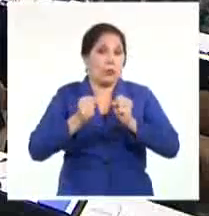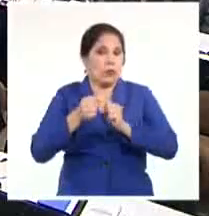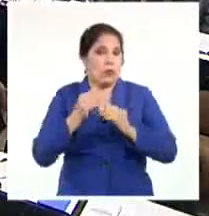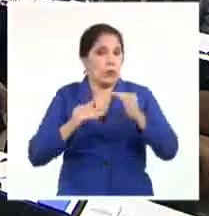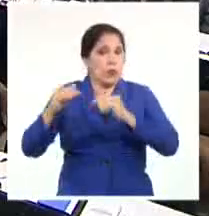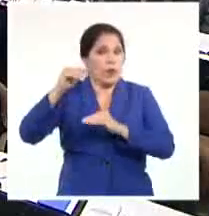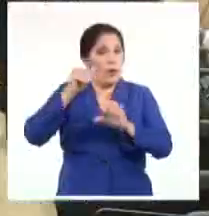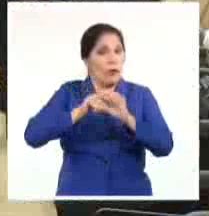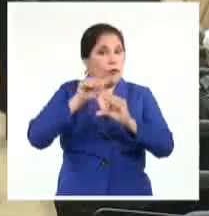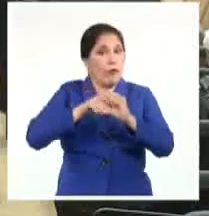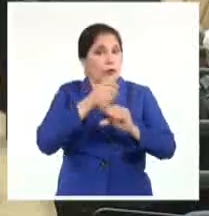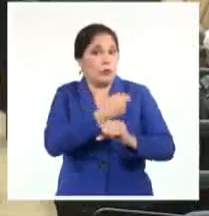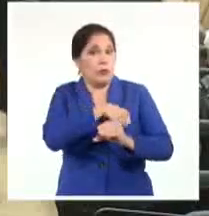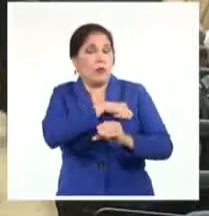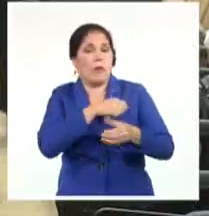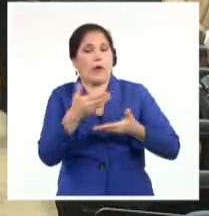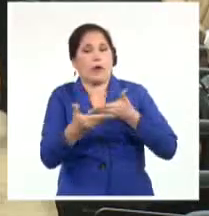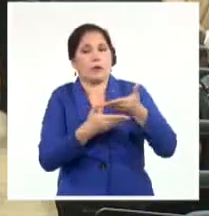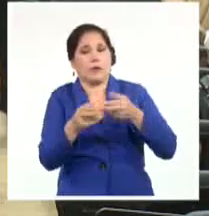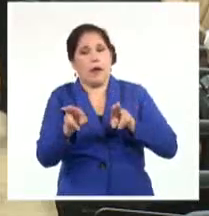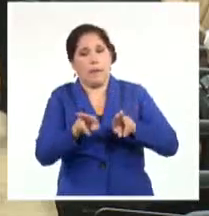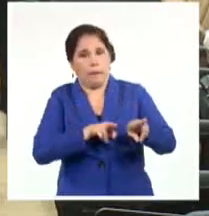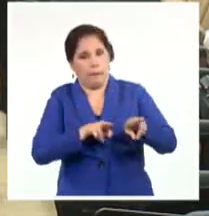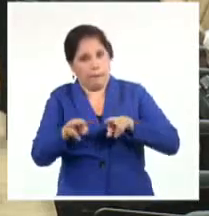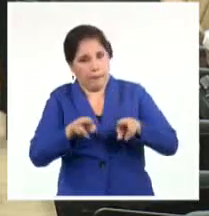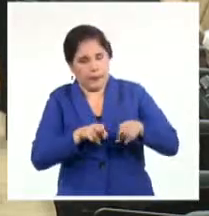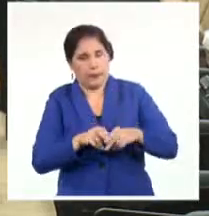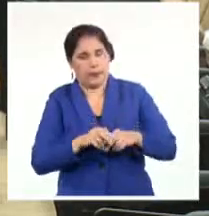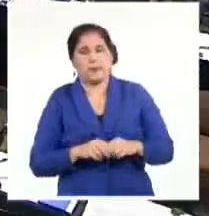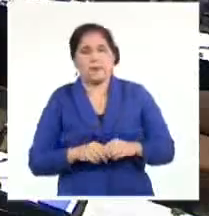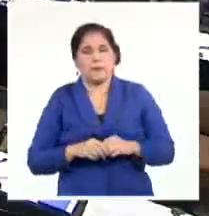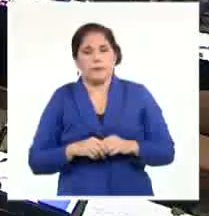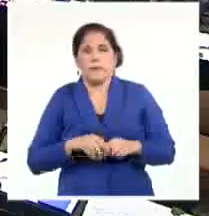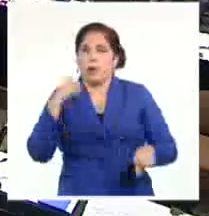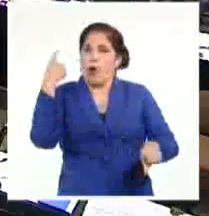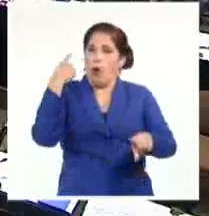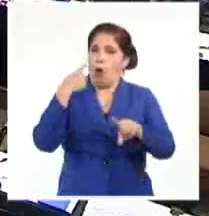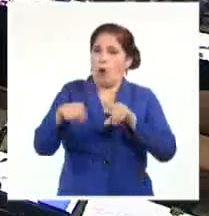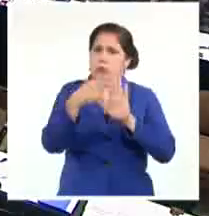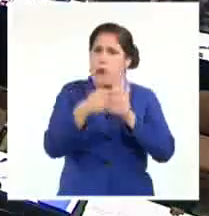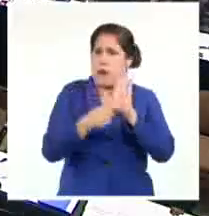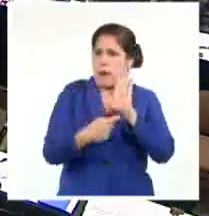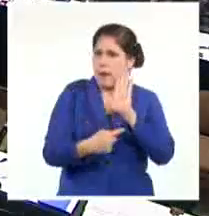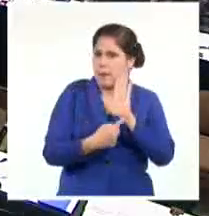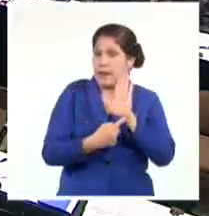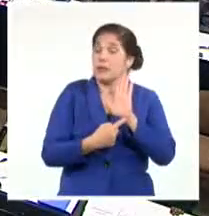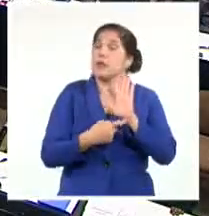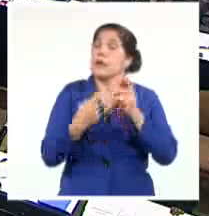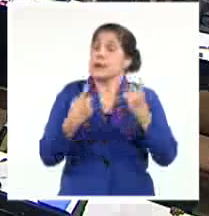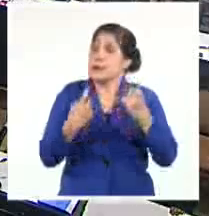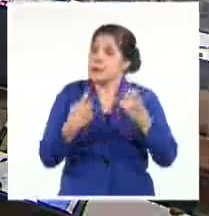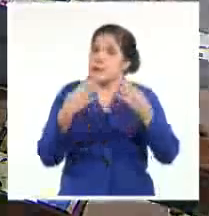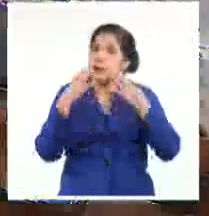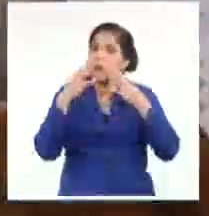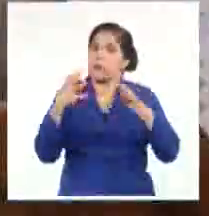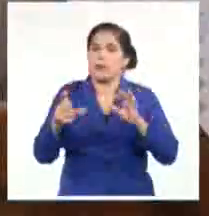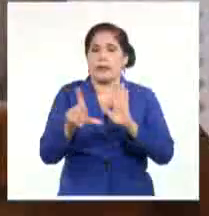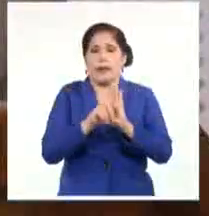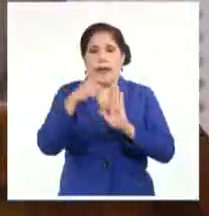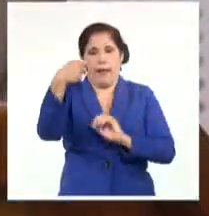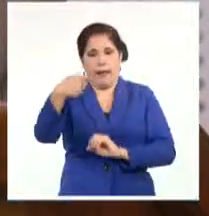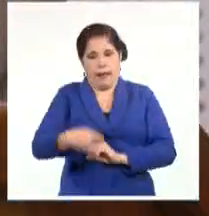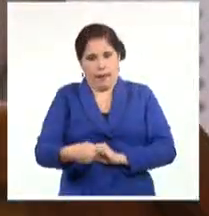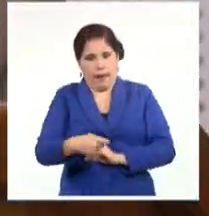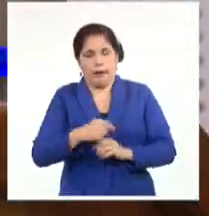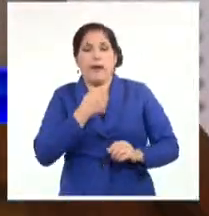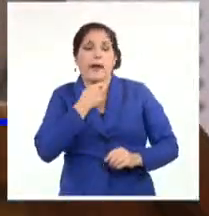Fondos Públicos y la Gestión Administrativa. Se incorporan otros aspectos que es preciso considerarlos en la ley, como es